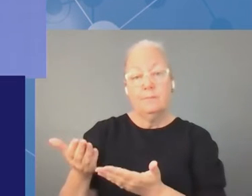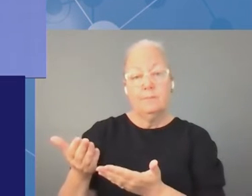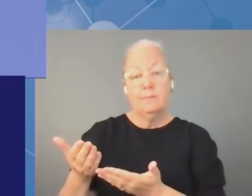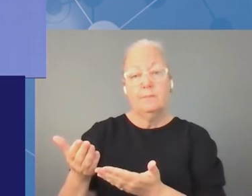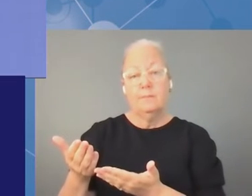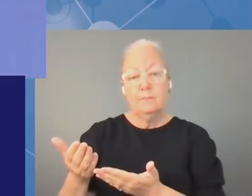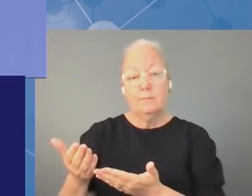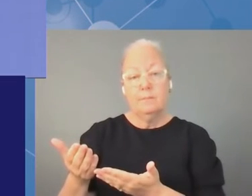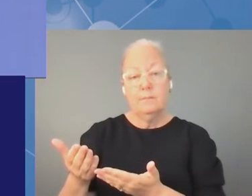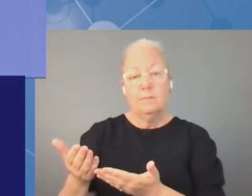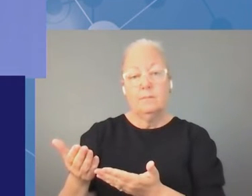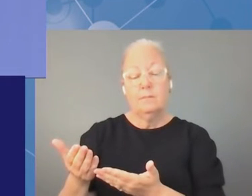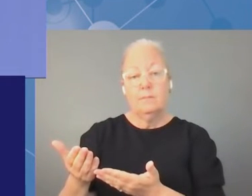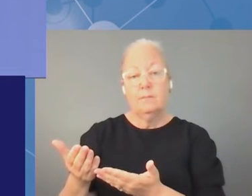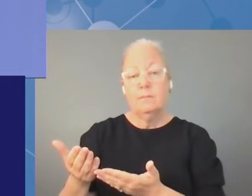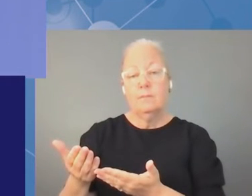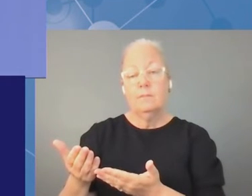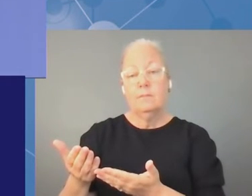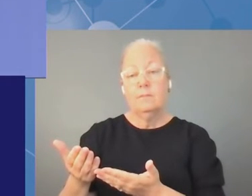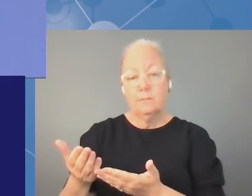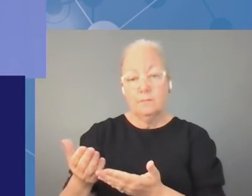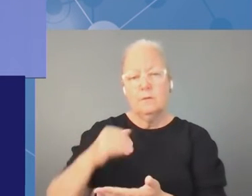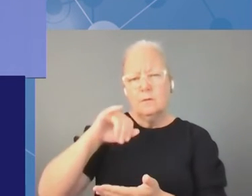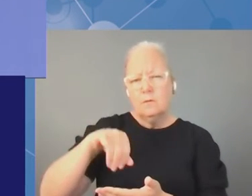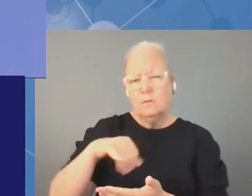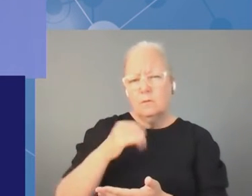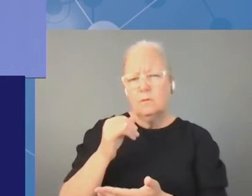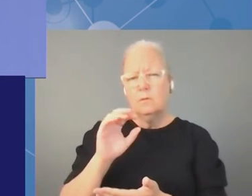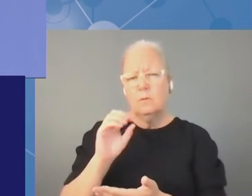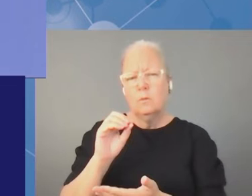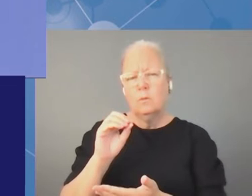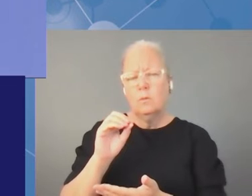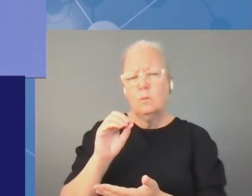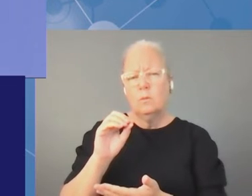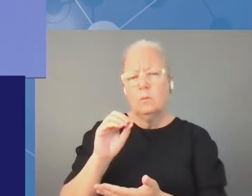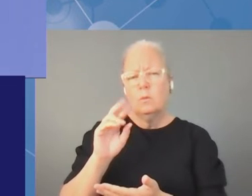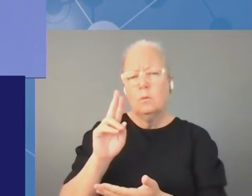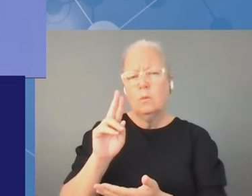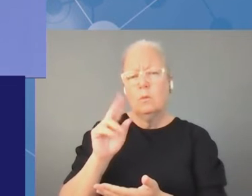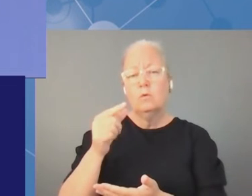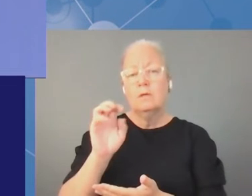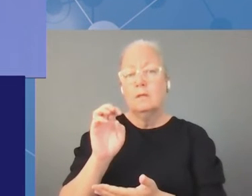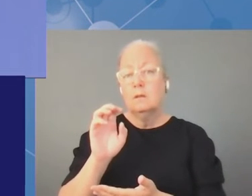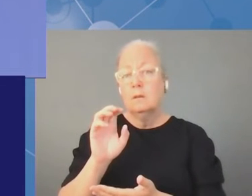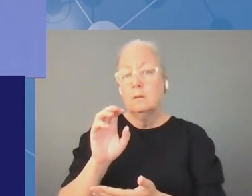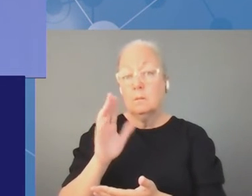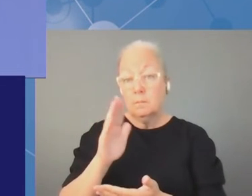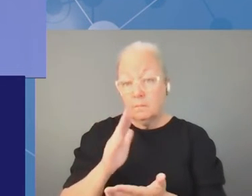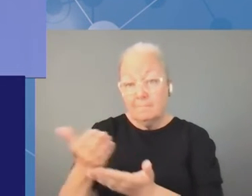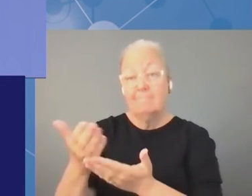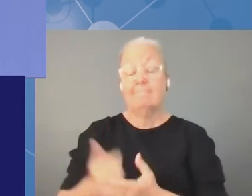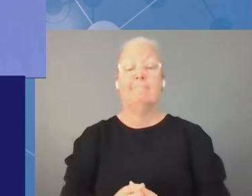que espero que podamos seguir debatiendo a lo largo del año y durante la siguiente cumbre de